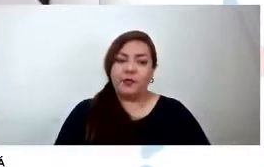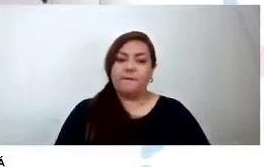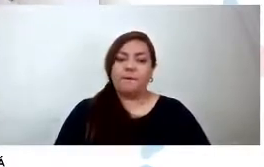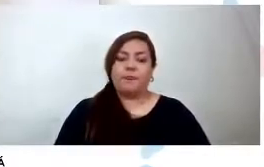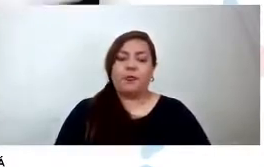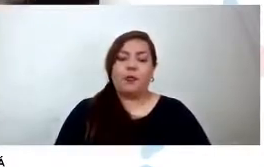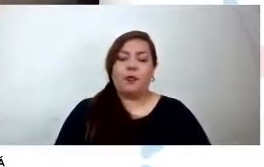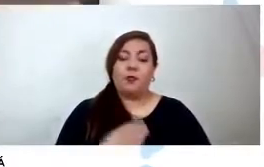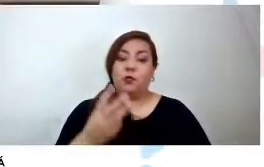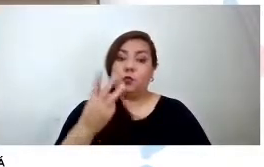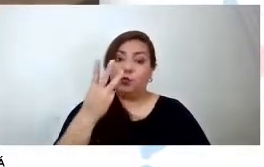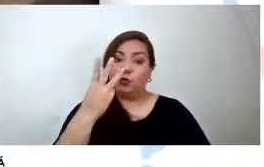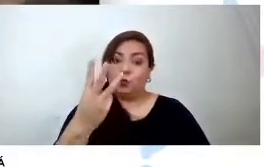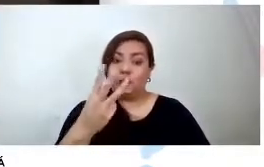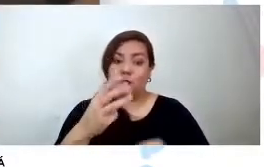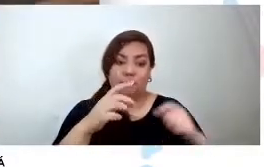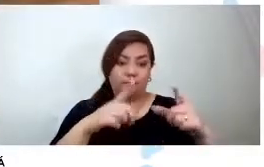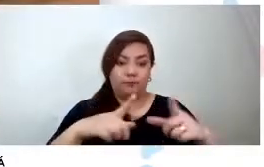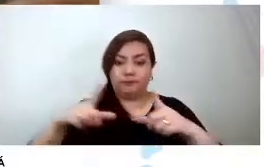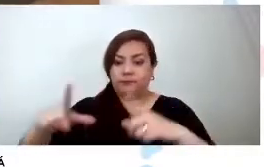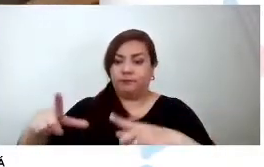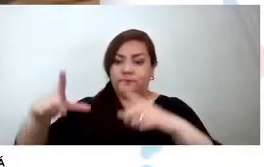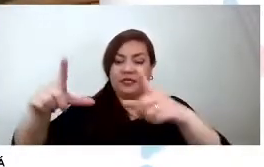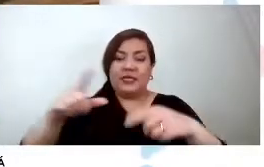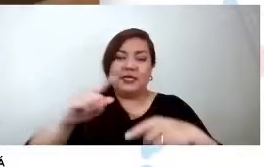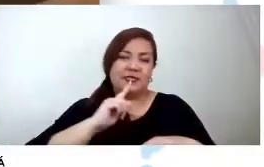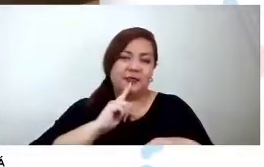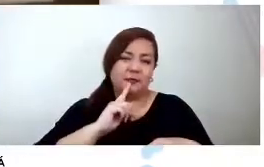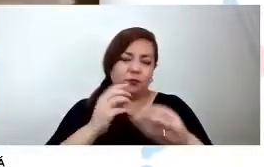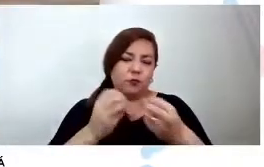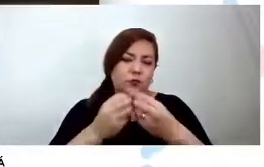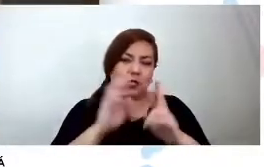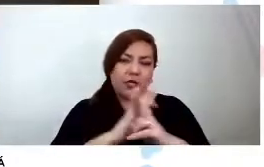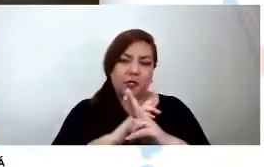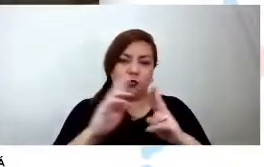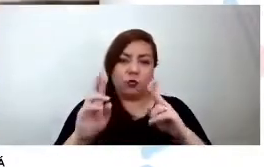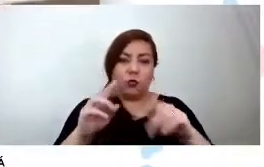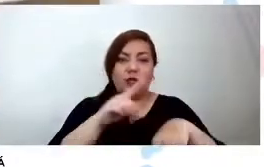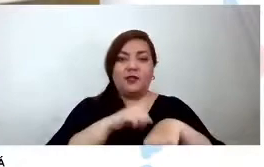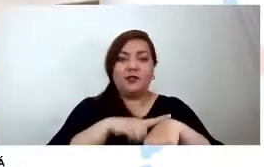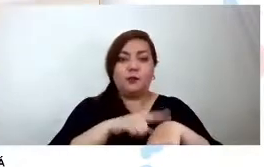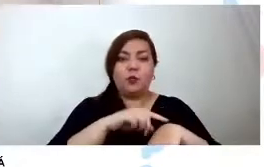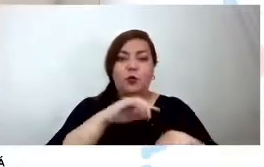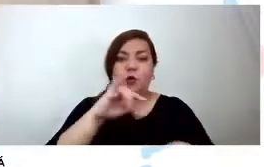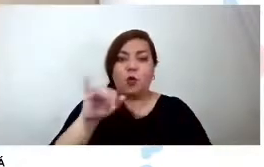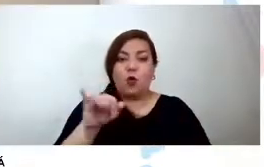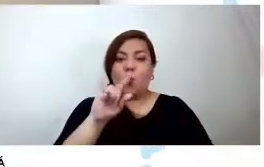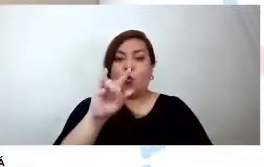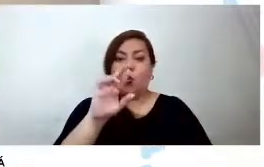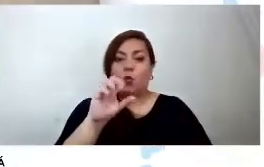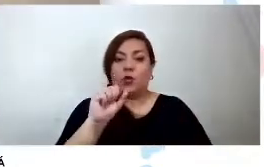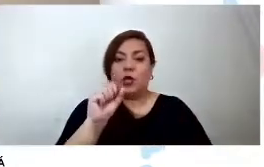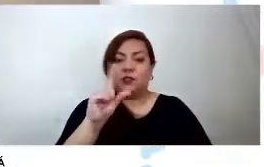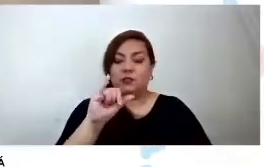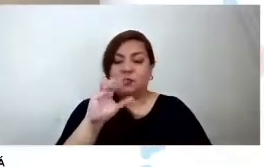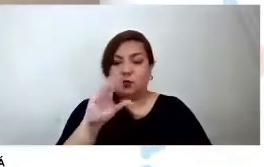ejemplares que tienen mucho que ver con el Jurásico. En este caso es una